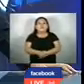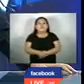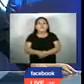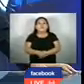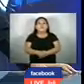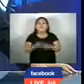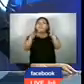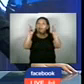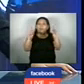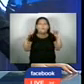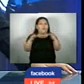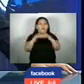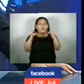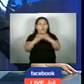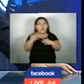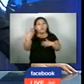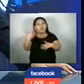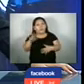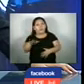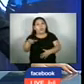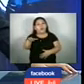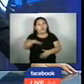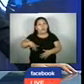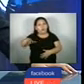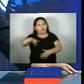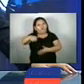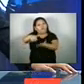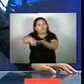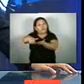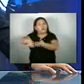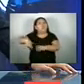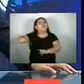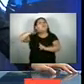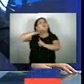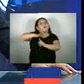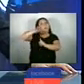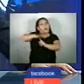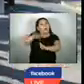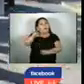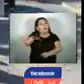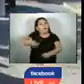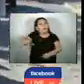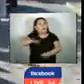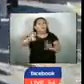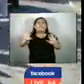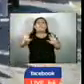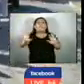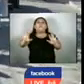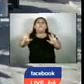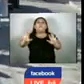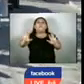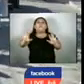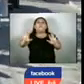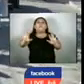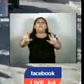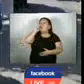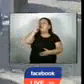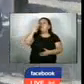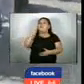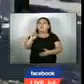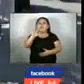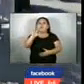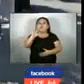Y siempre en este tema, hoy Ilopango fue uno de los municipios hacia donde se desplazaron las cabinas para la toma de pruebas COVID-19.